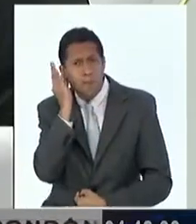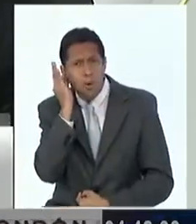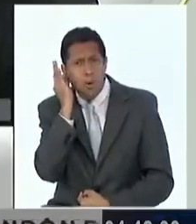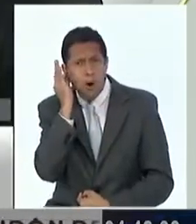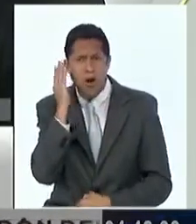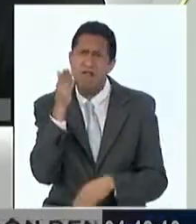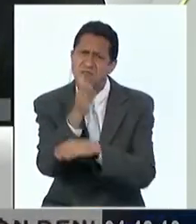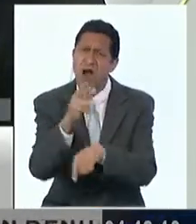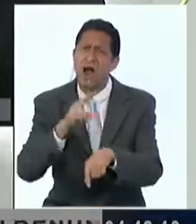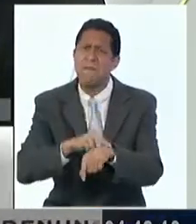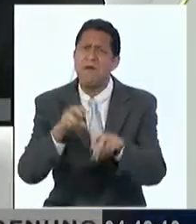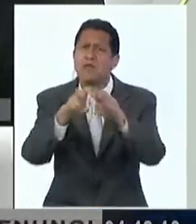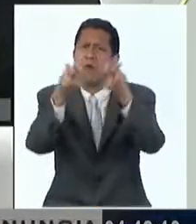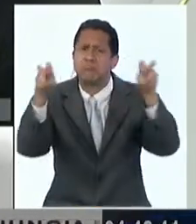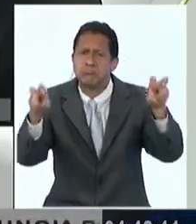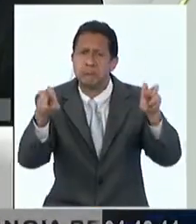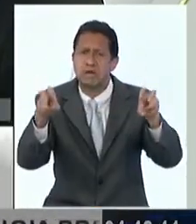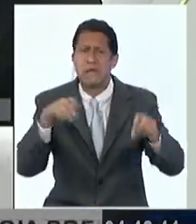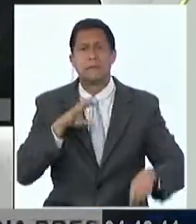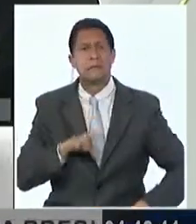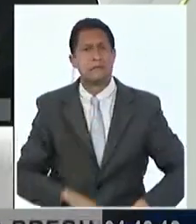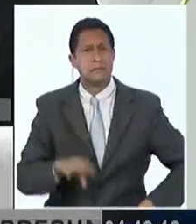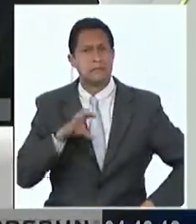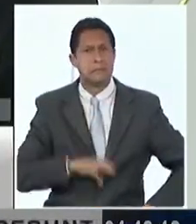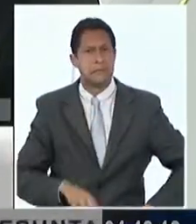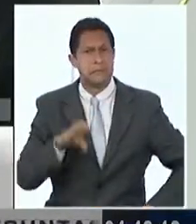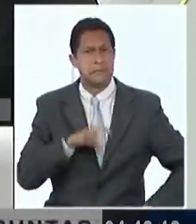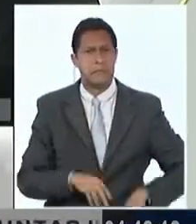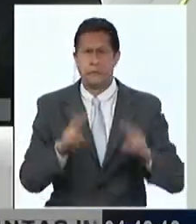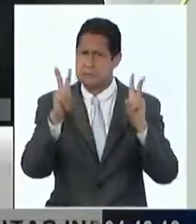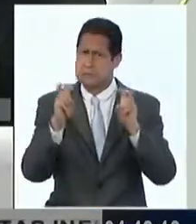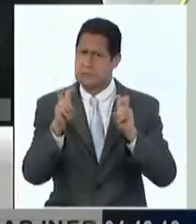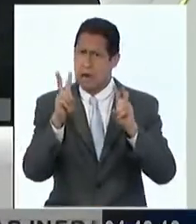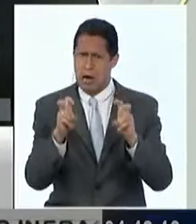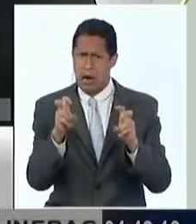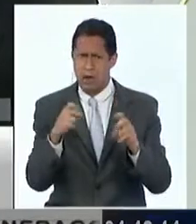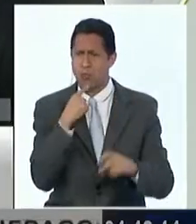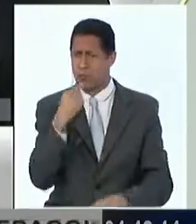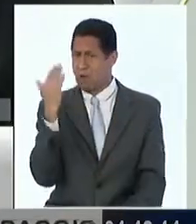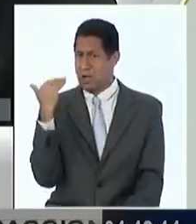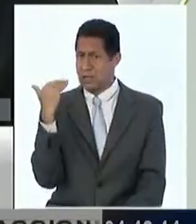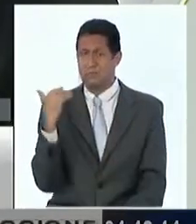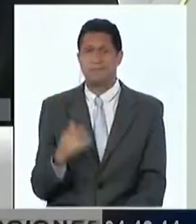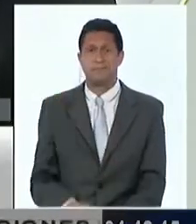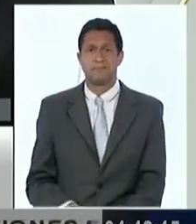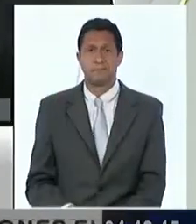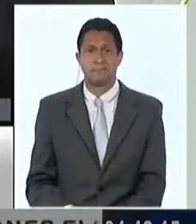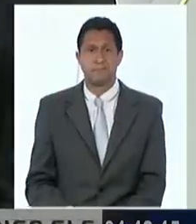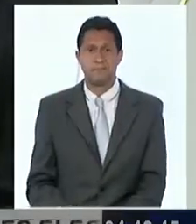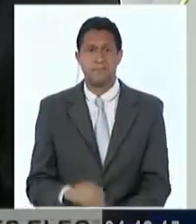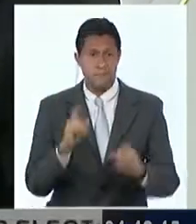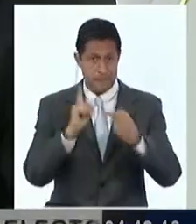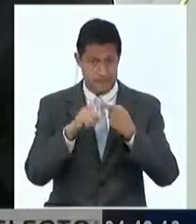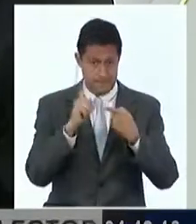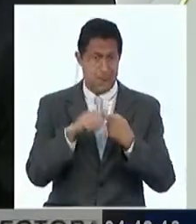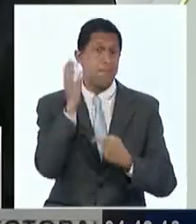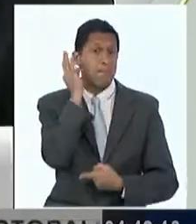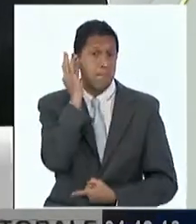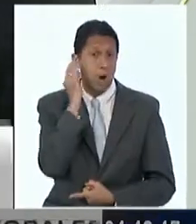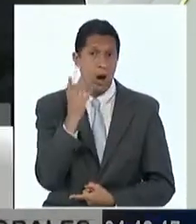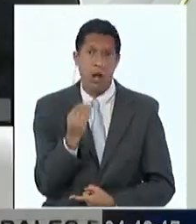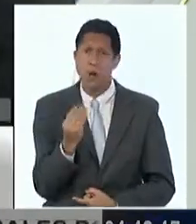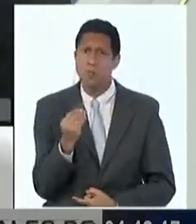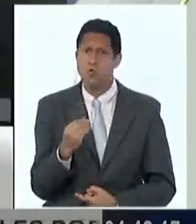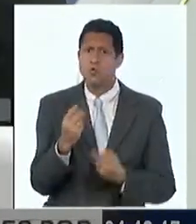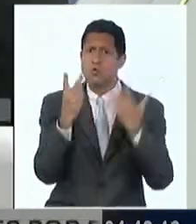ir al médico es los sangrados uterinos normales como ya mencionamos en corto pasado las mujeres van porque sangran